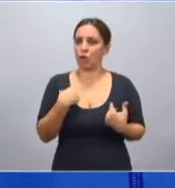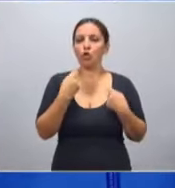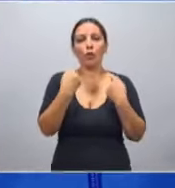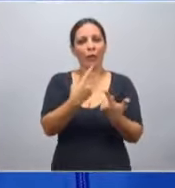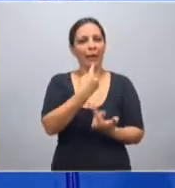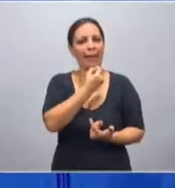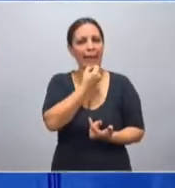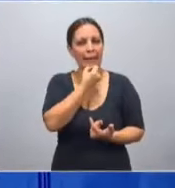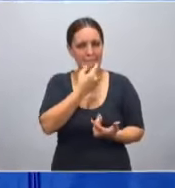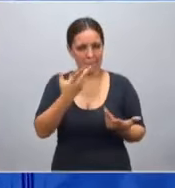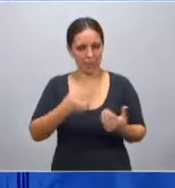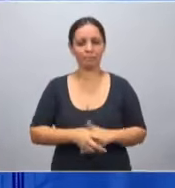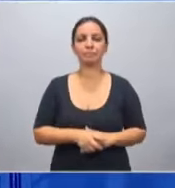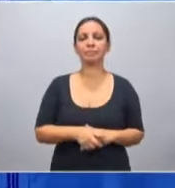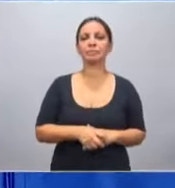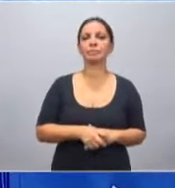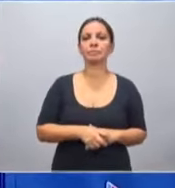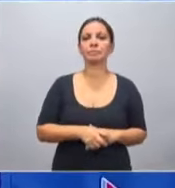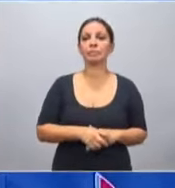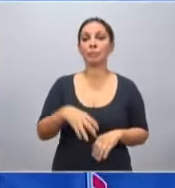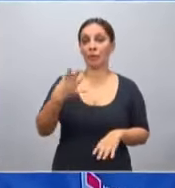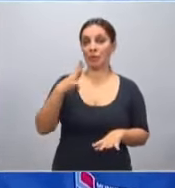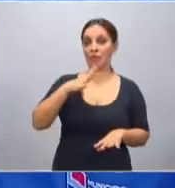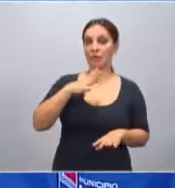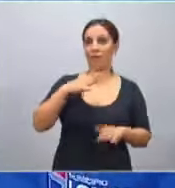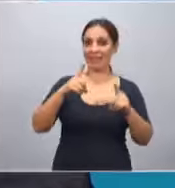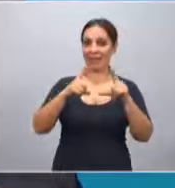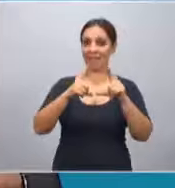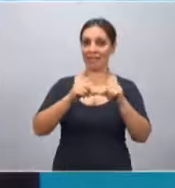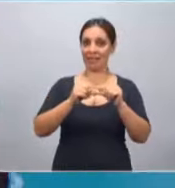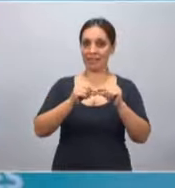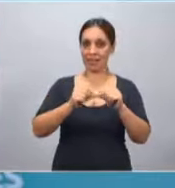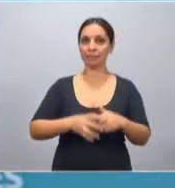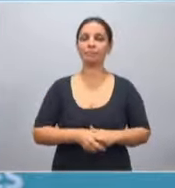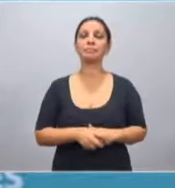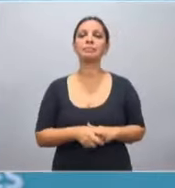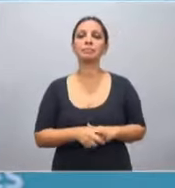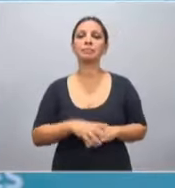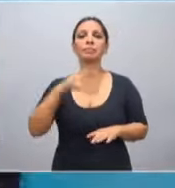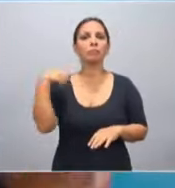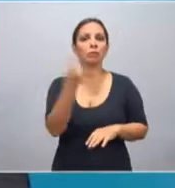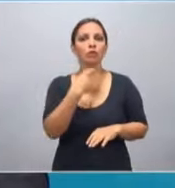eh Como no tenemos las fechas siempre nosotros